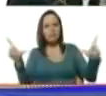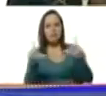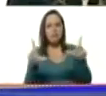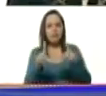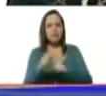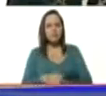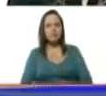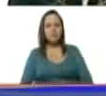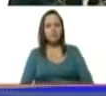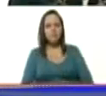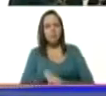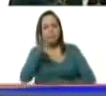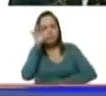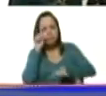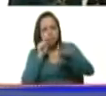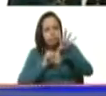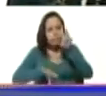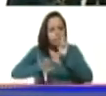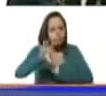escuchando,